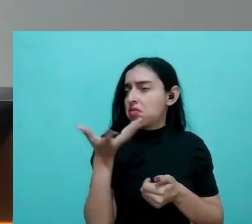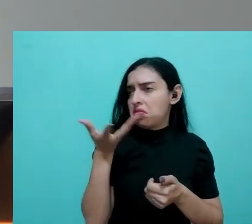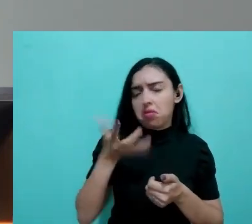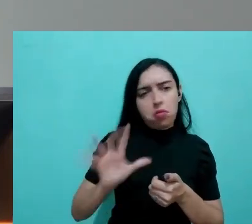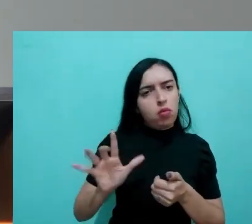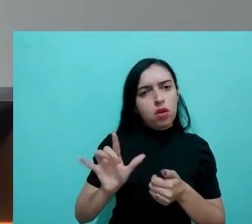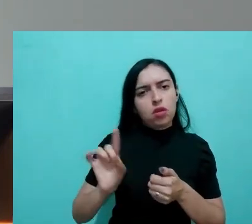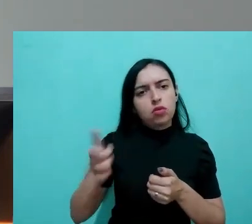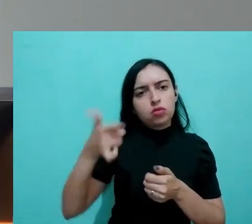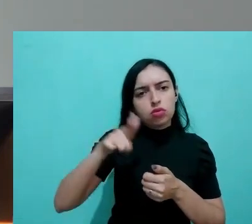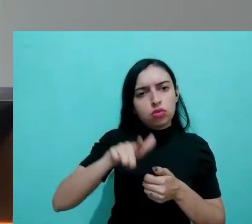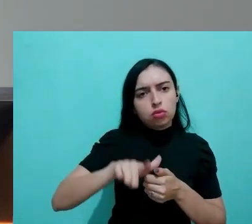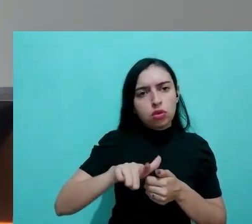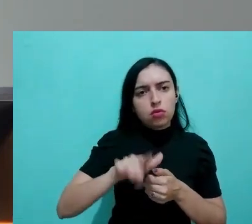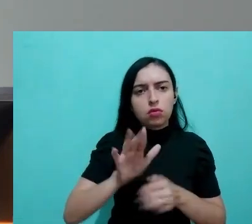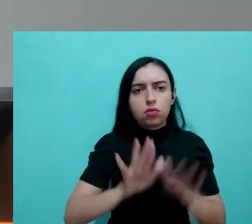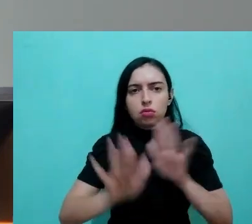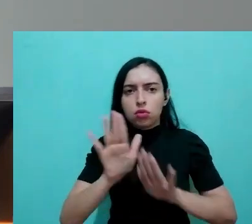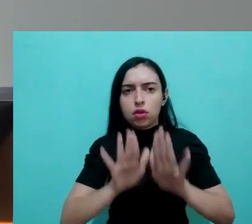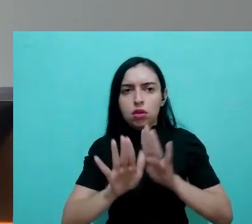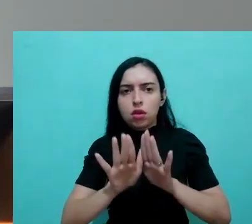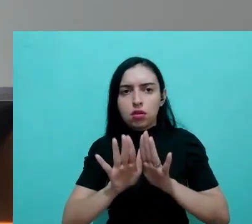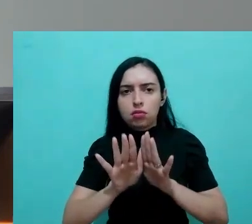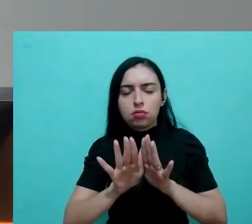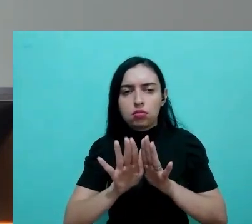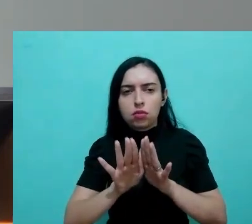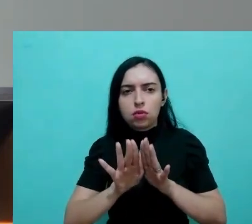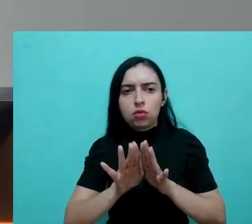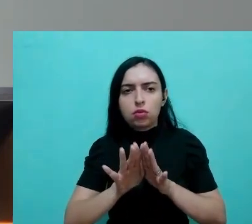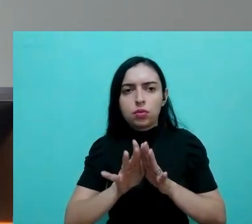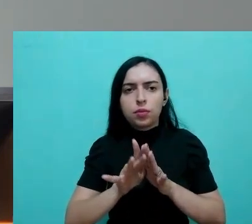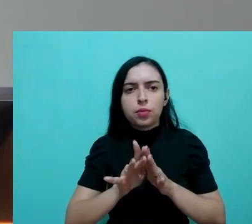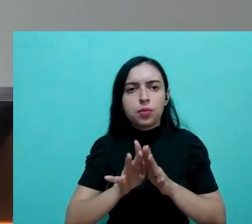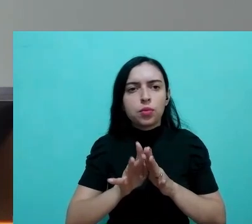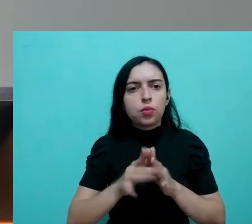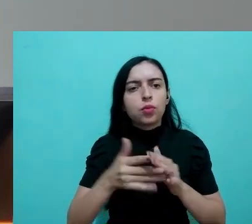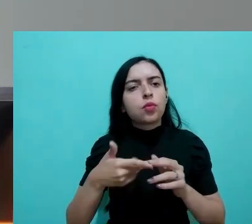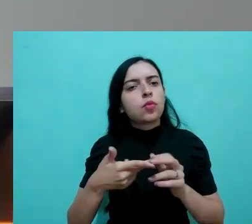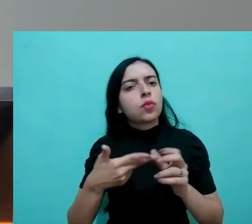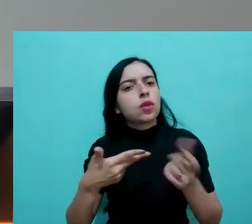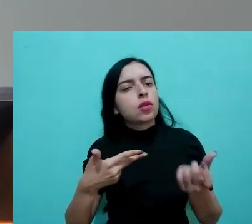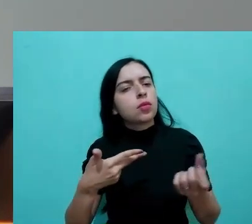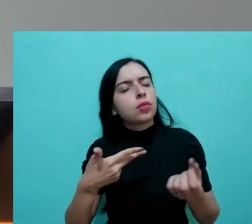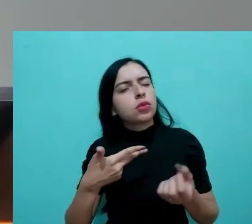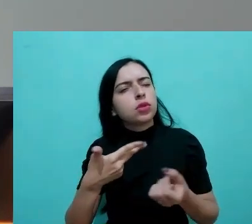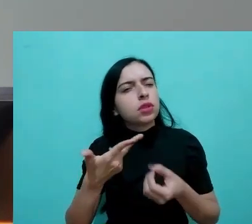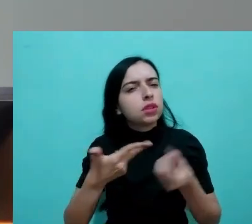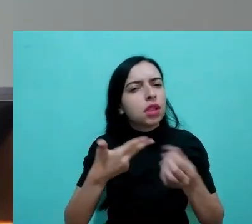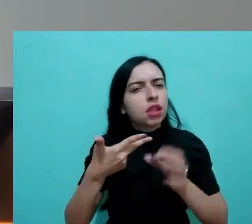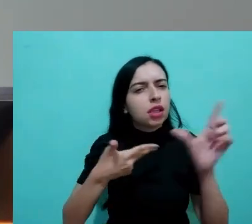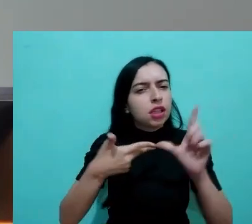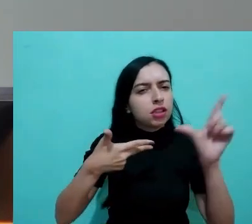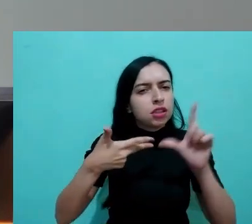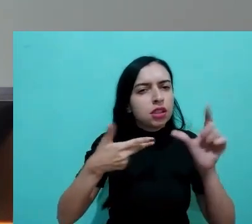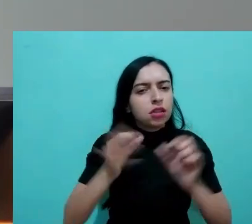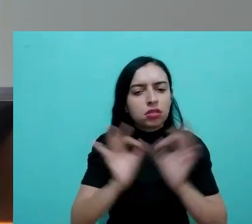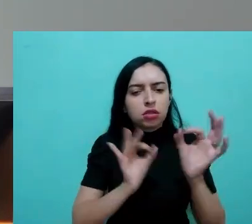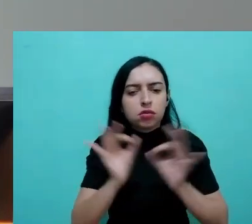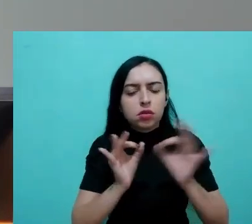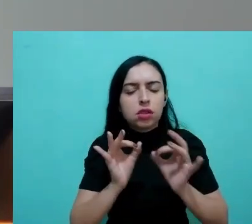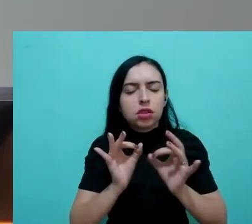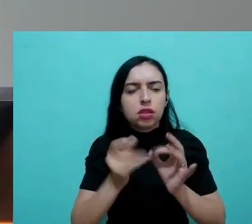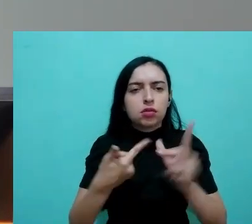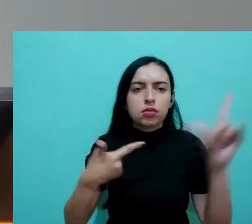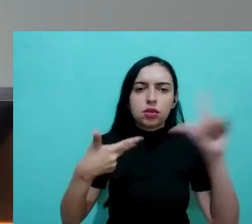nuevo pueda emerger un poder judicial controlando la actividad legislativa